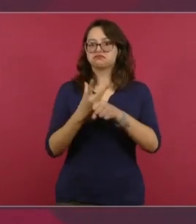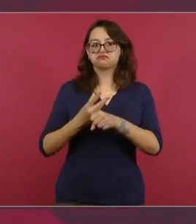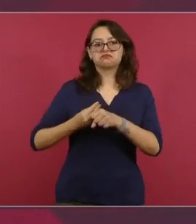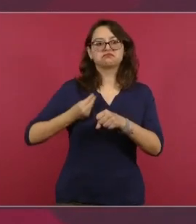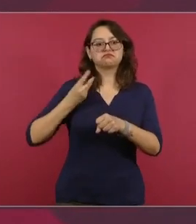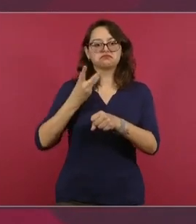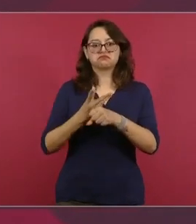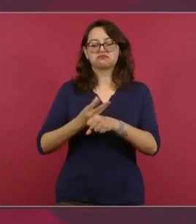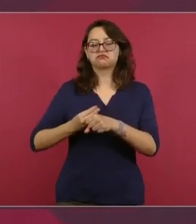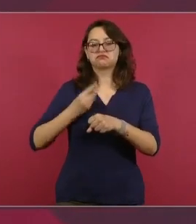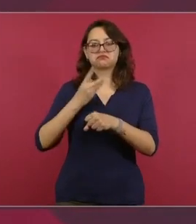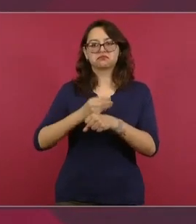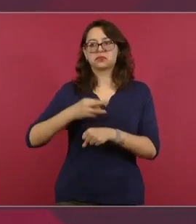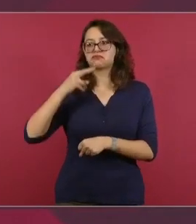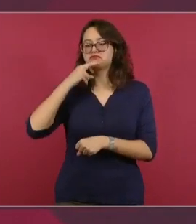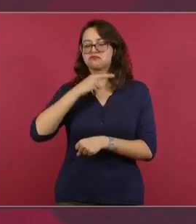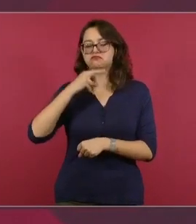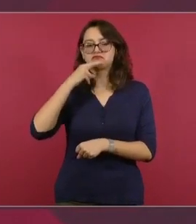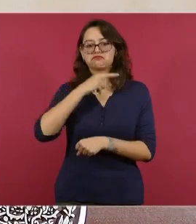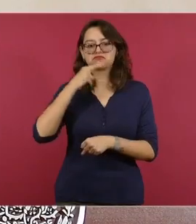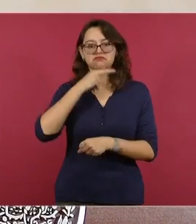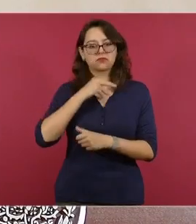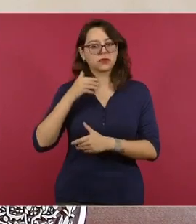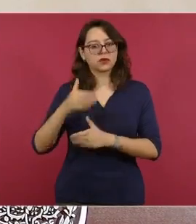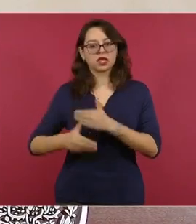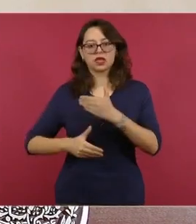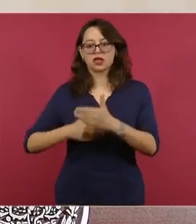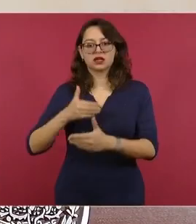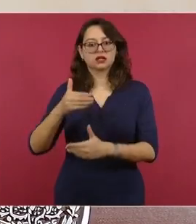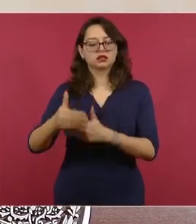para restablecer